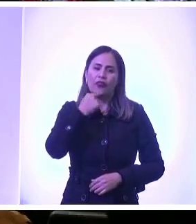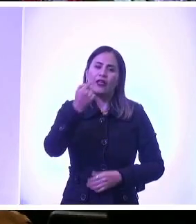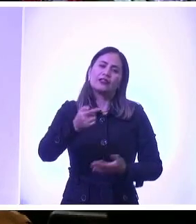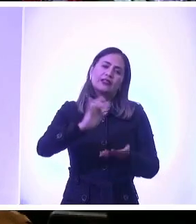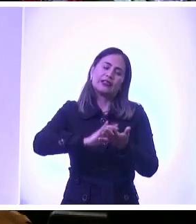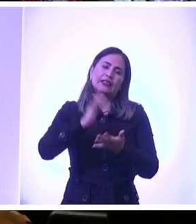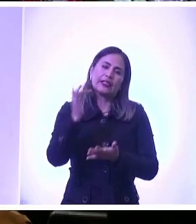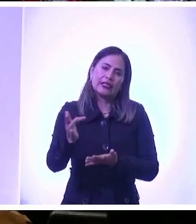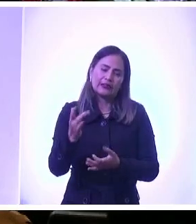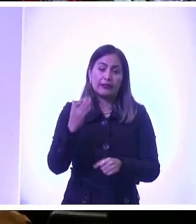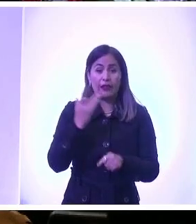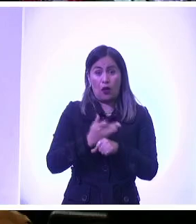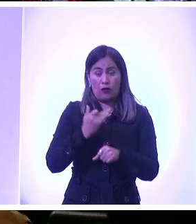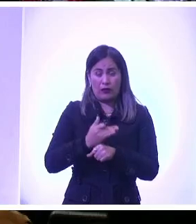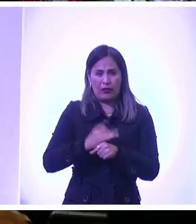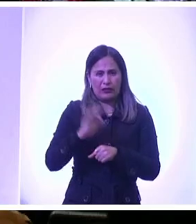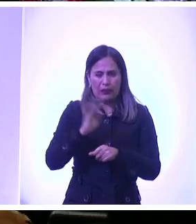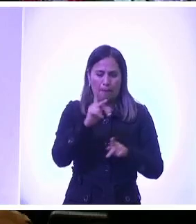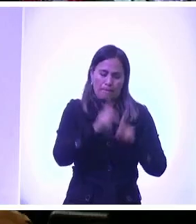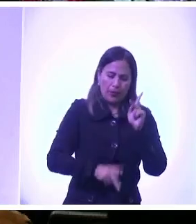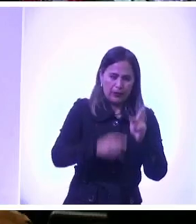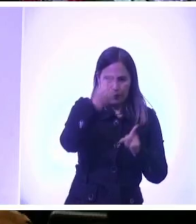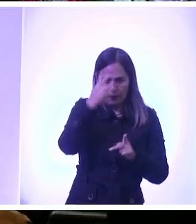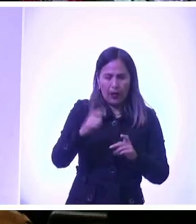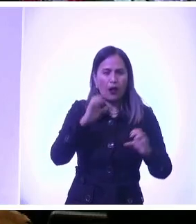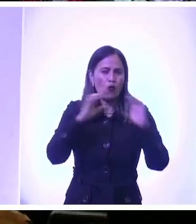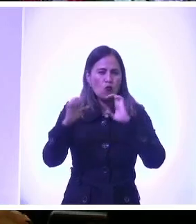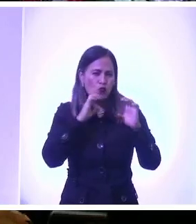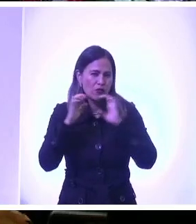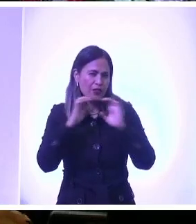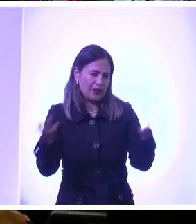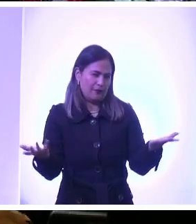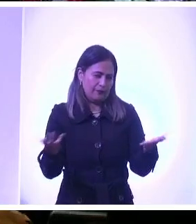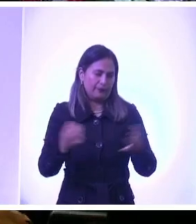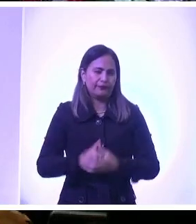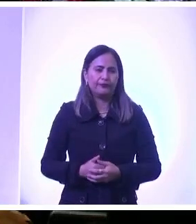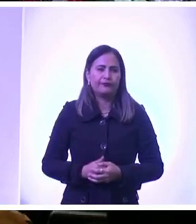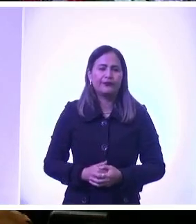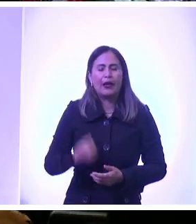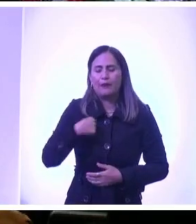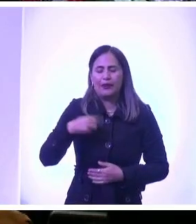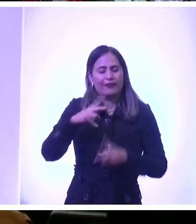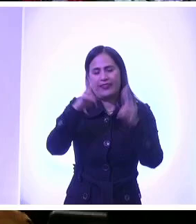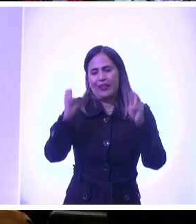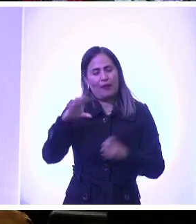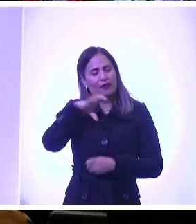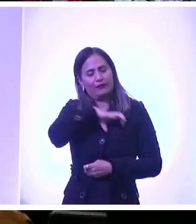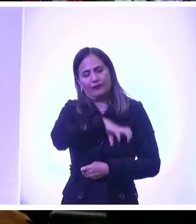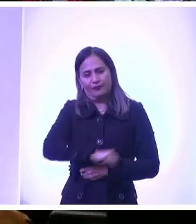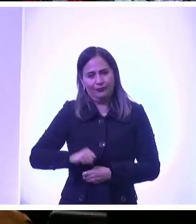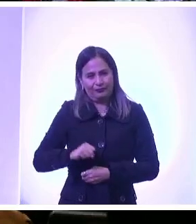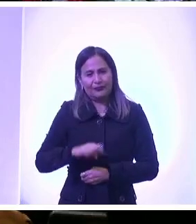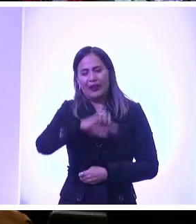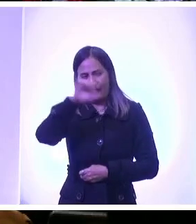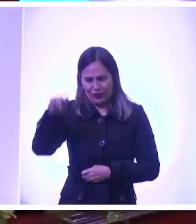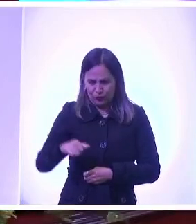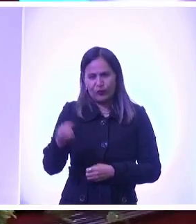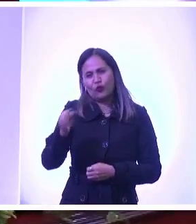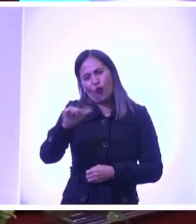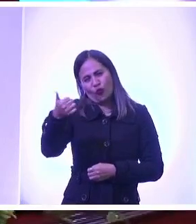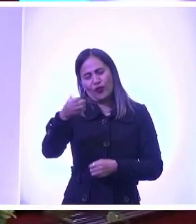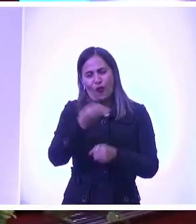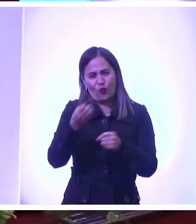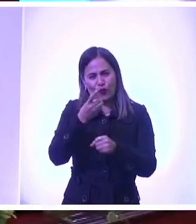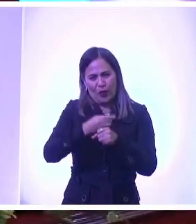quiero dejar tiempo para que haya también una una intercomunicación y pues me encanta hablar de este tema seguramente tendremos más oportunidad de seguir